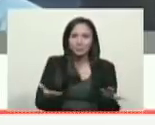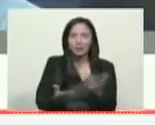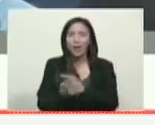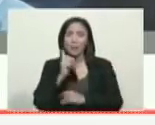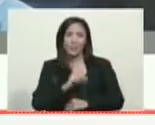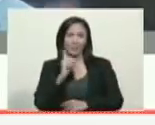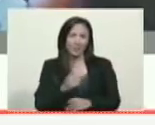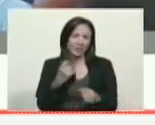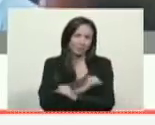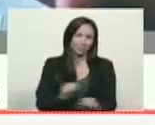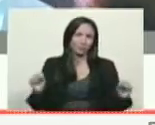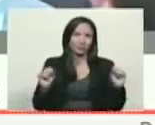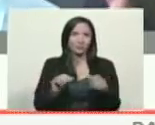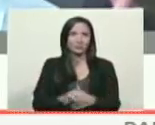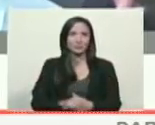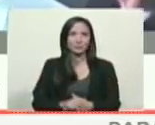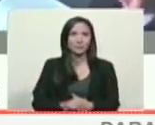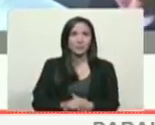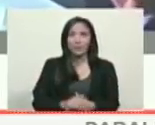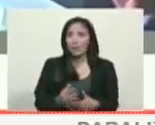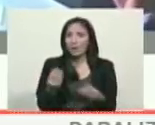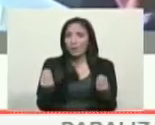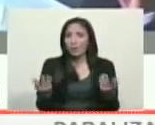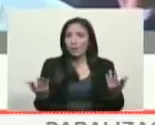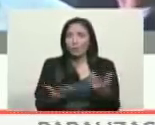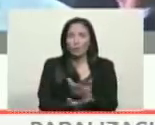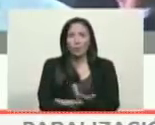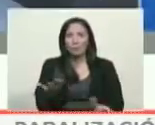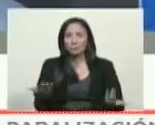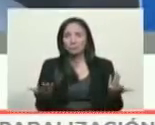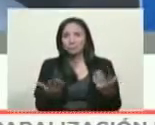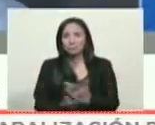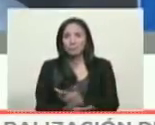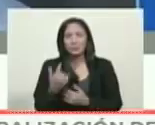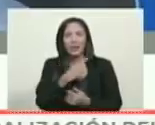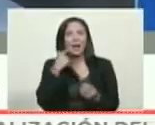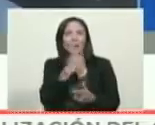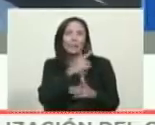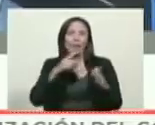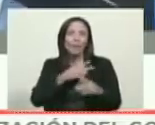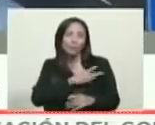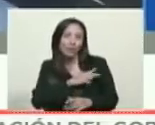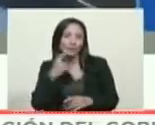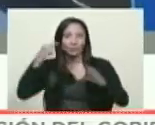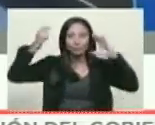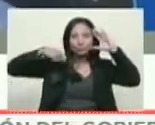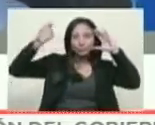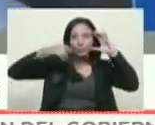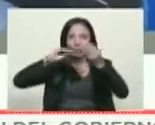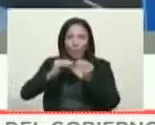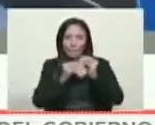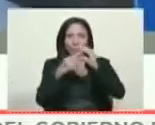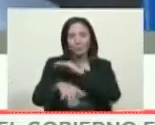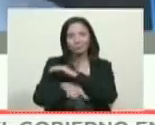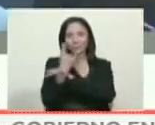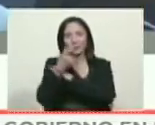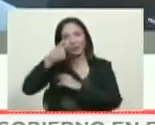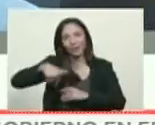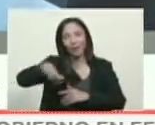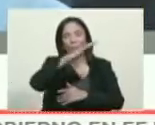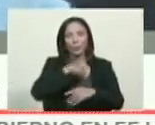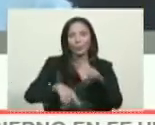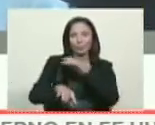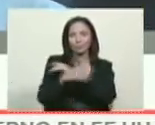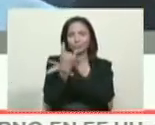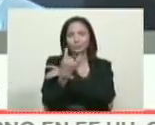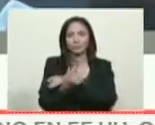mentira, que no pueden sostener ni siquiera un montaje que hicieron para tratar de engañar al pueblo de Venezuela y